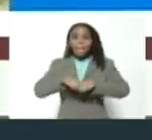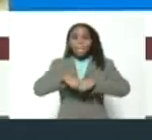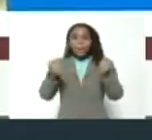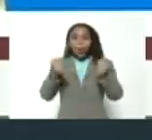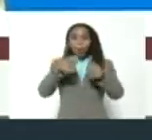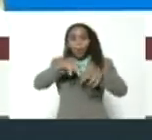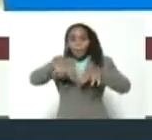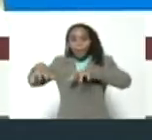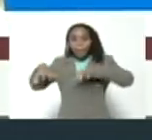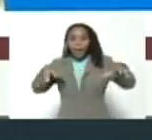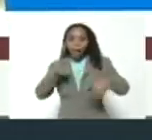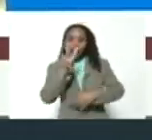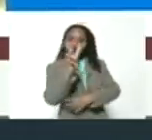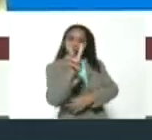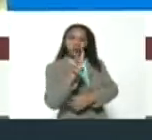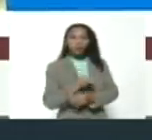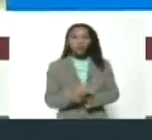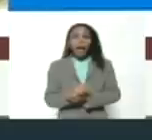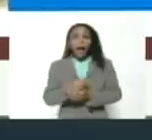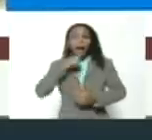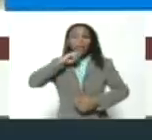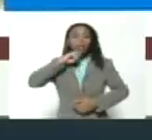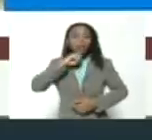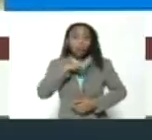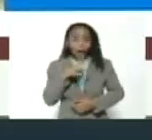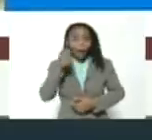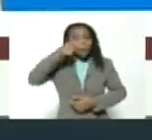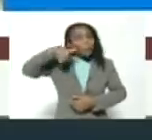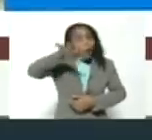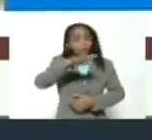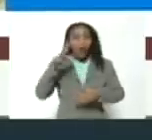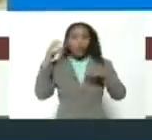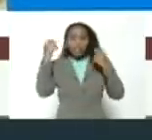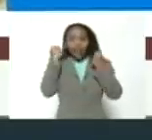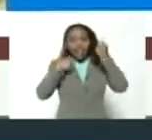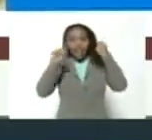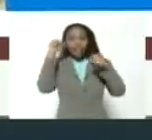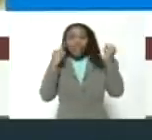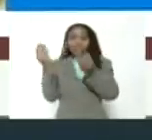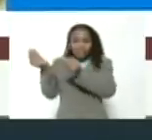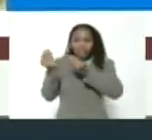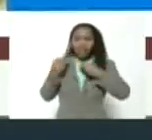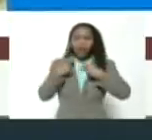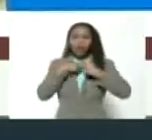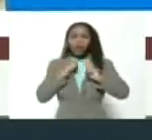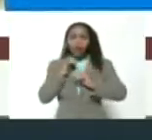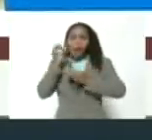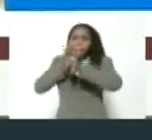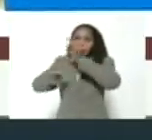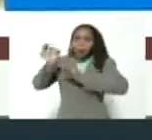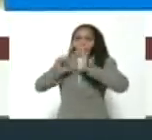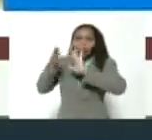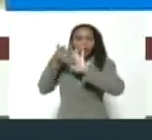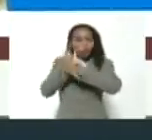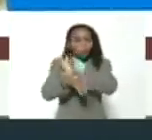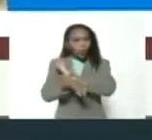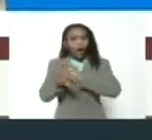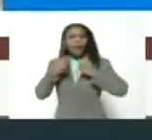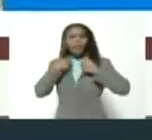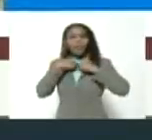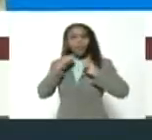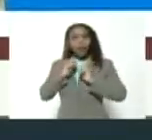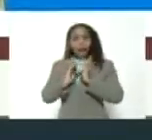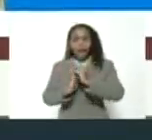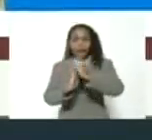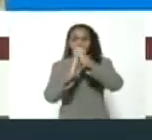dos. La historia rebelde del pueblo. Aristóbulo, danos una reflexión sobre esos días de batalla. Aristóbulo Isturi,